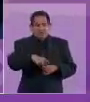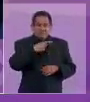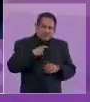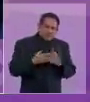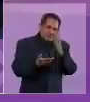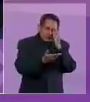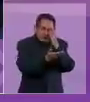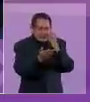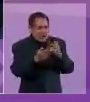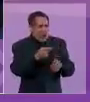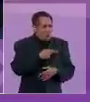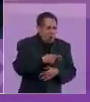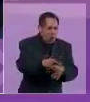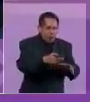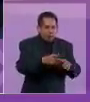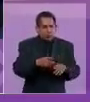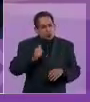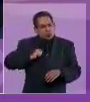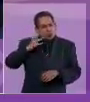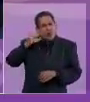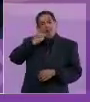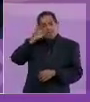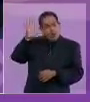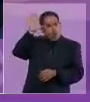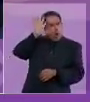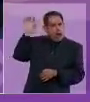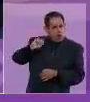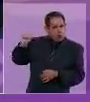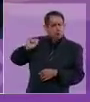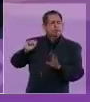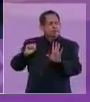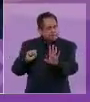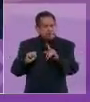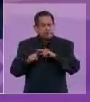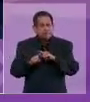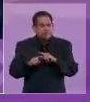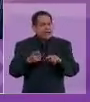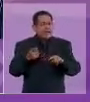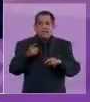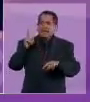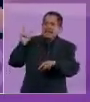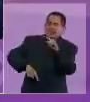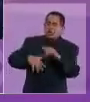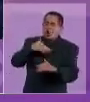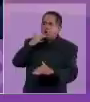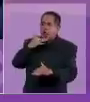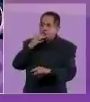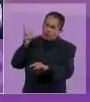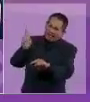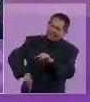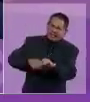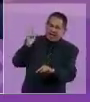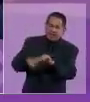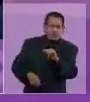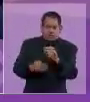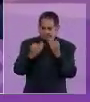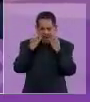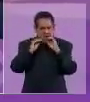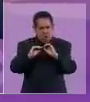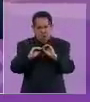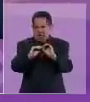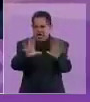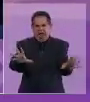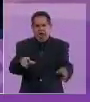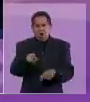opulencia, como diría Morelos, es el combate a la corrupción, acabar con la corrupción. Está demostrado